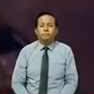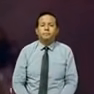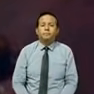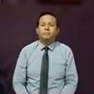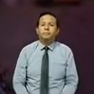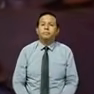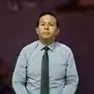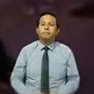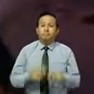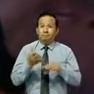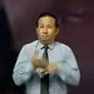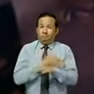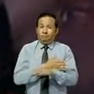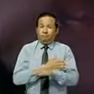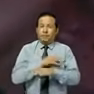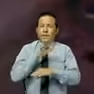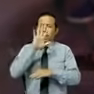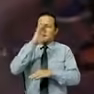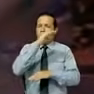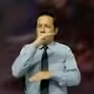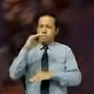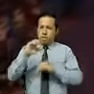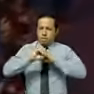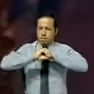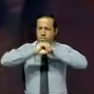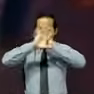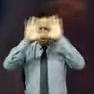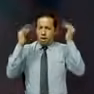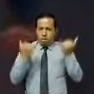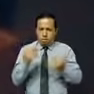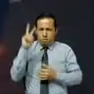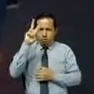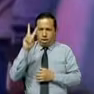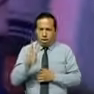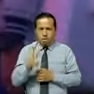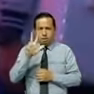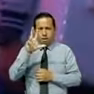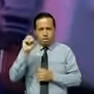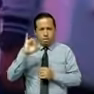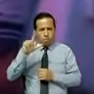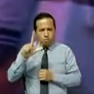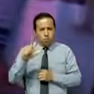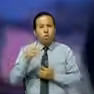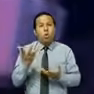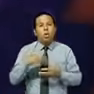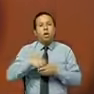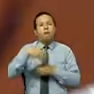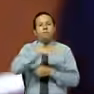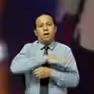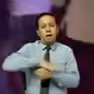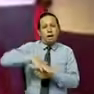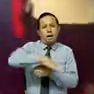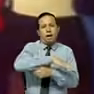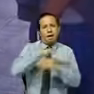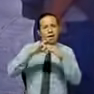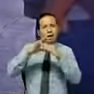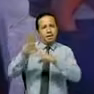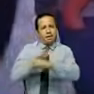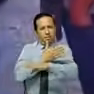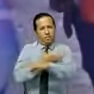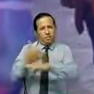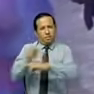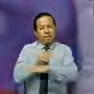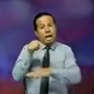Este era el panorama a las 5:30 de la mañana del viernes 30 de julio en los exteriores de la Casa de la Música, punto de